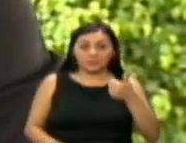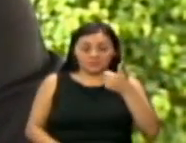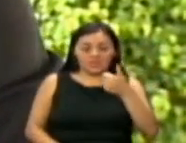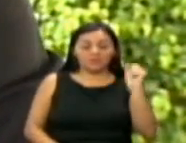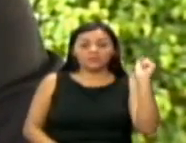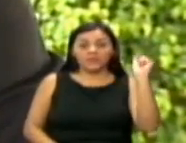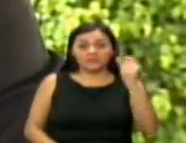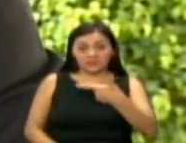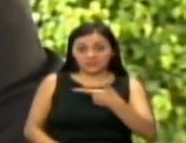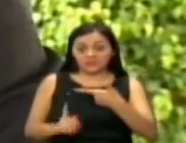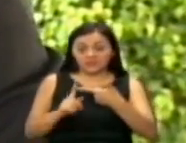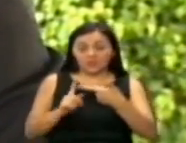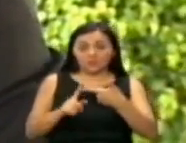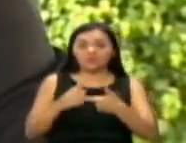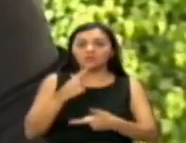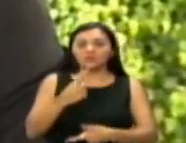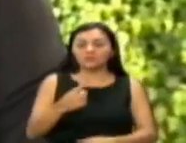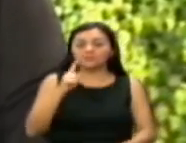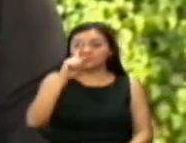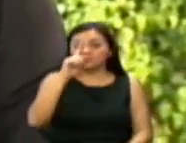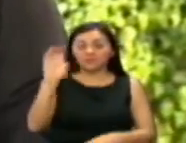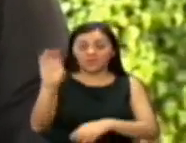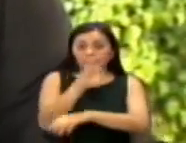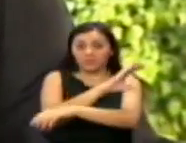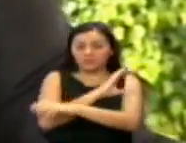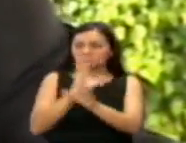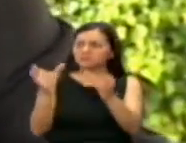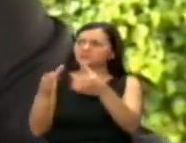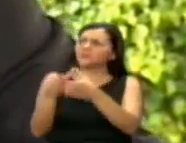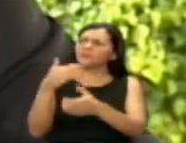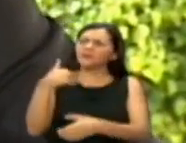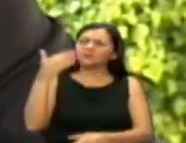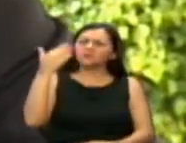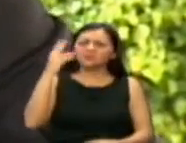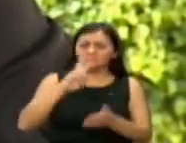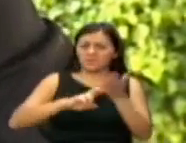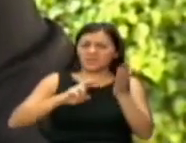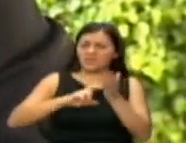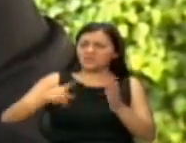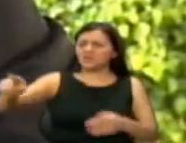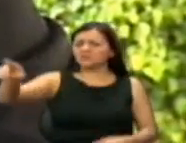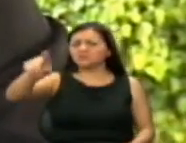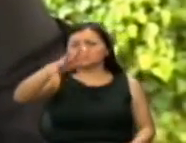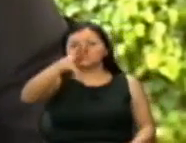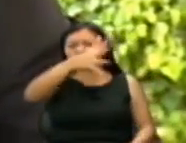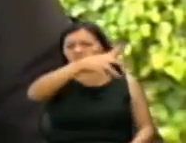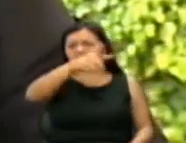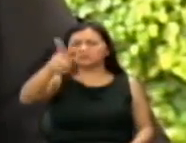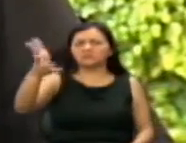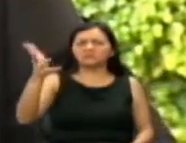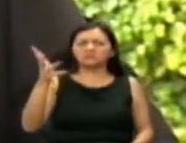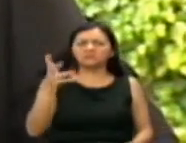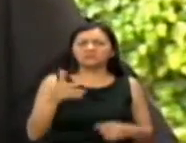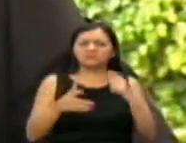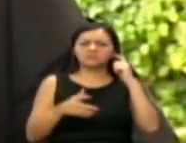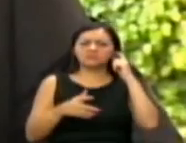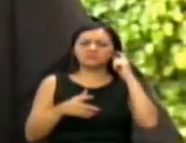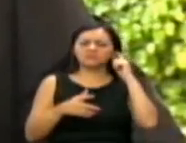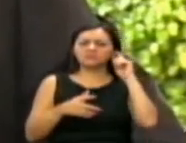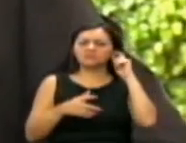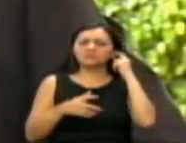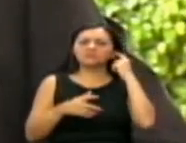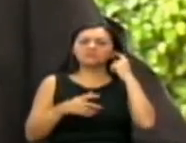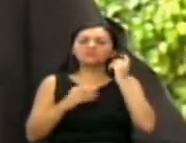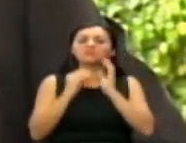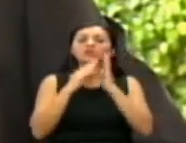cualquier cosa. Usted sí sabe que le llevaba a los campesinos, ¿no? Me parece, si hay alguien de minería, parece que el proyecto de INTA,